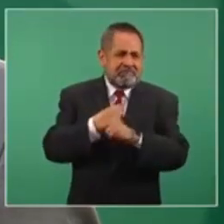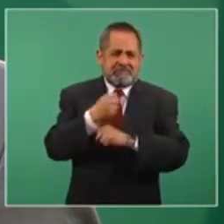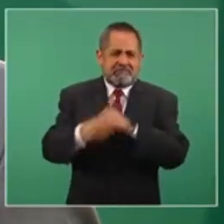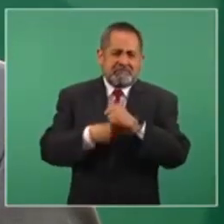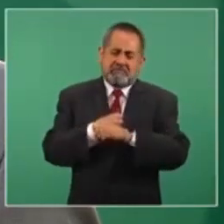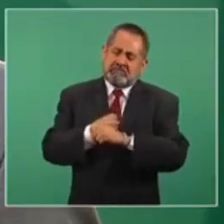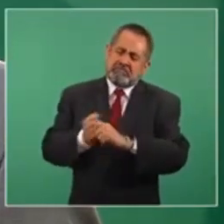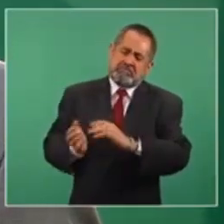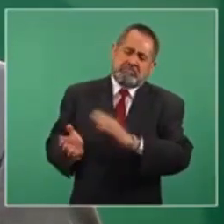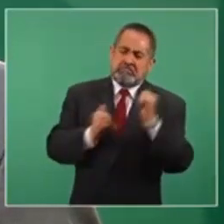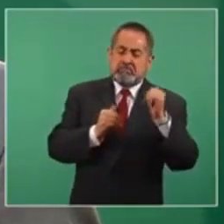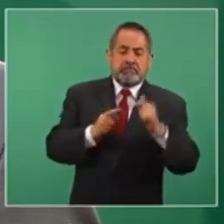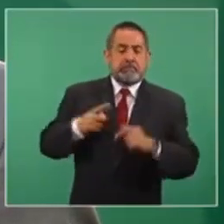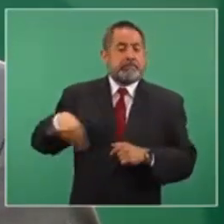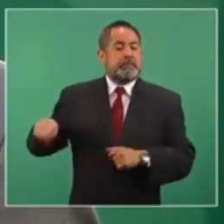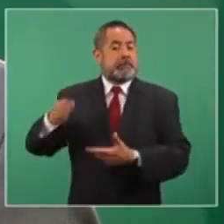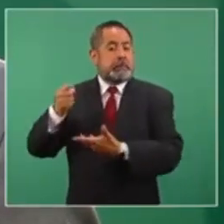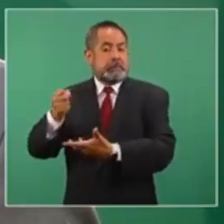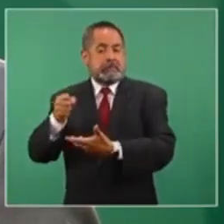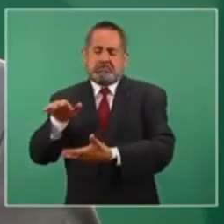con el presupuesto público